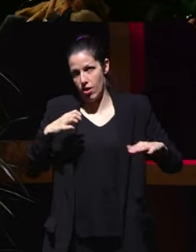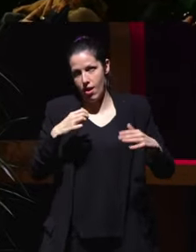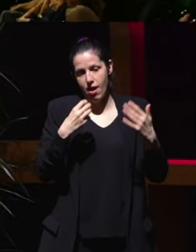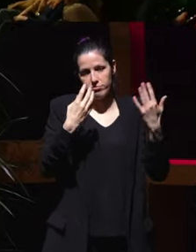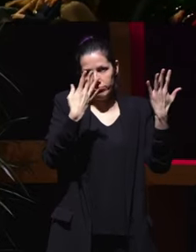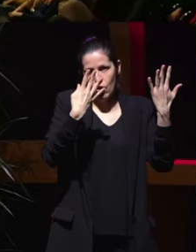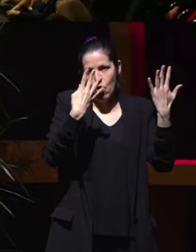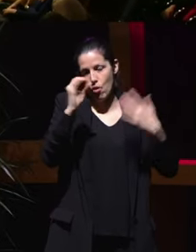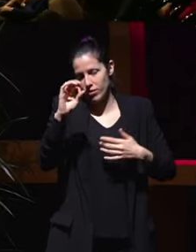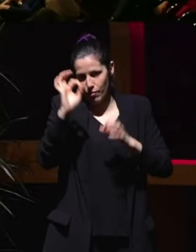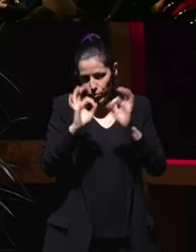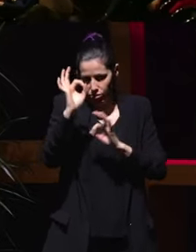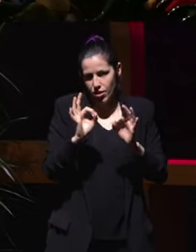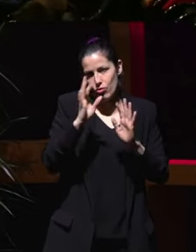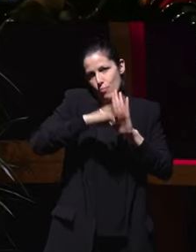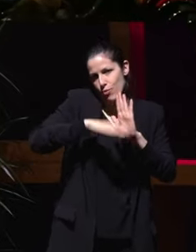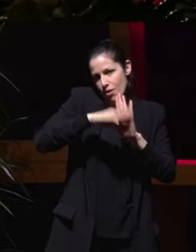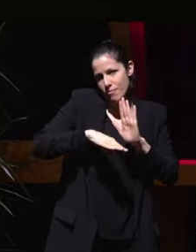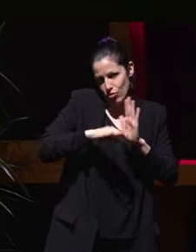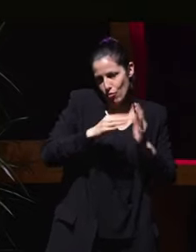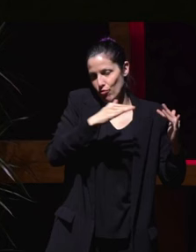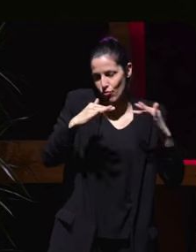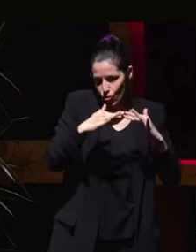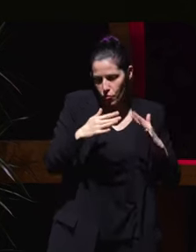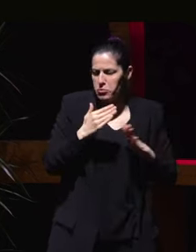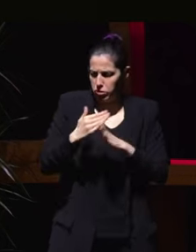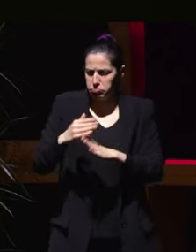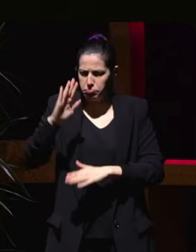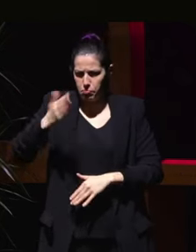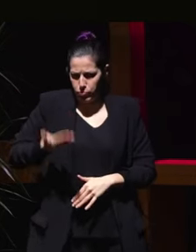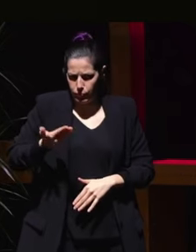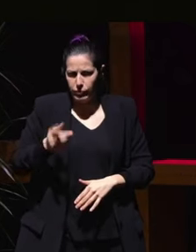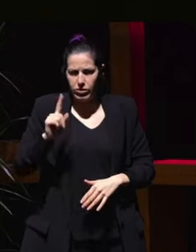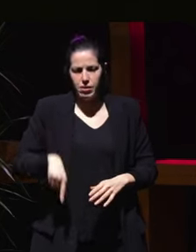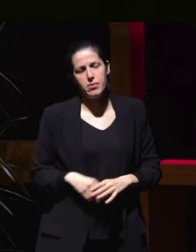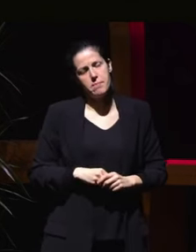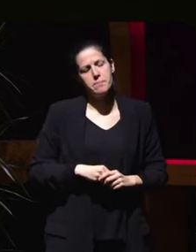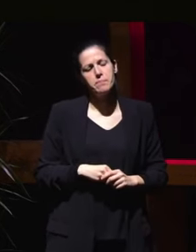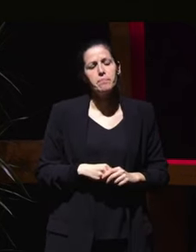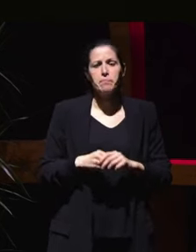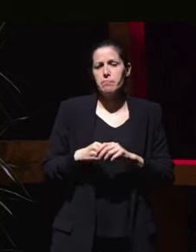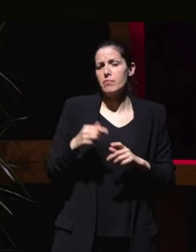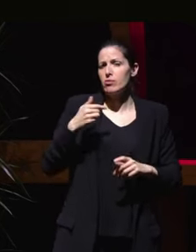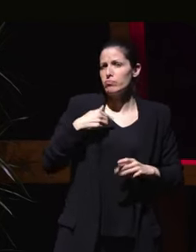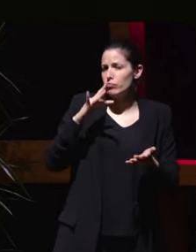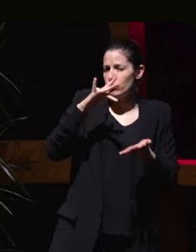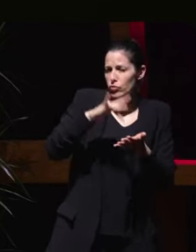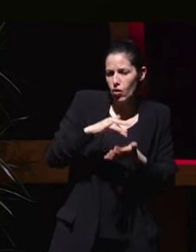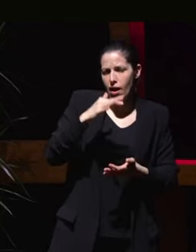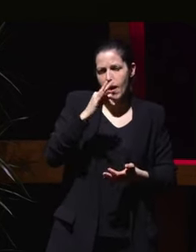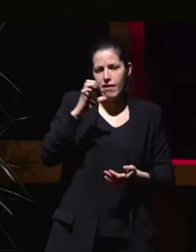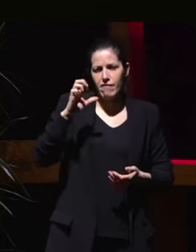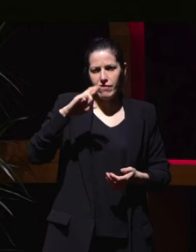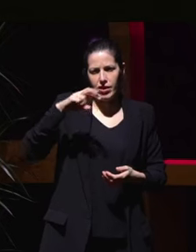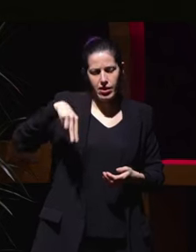era importante. Nese primeiro programa, o meu convidado era Fernando Vázquez, que daquela era adestrador do